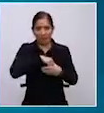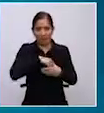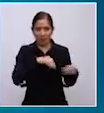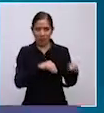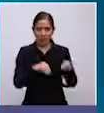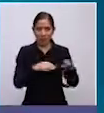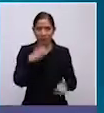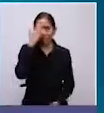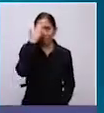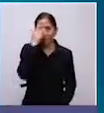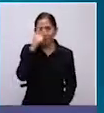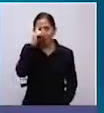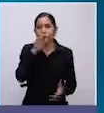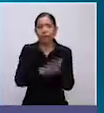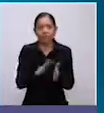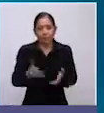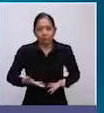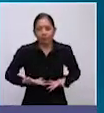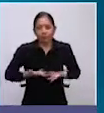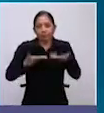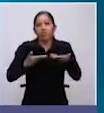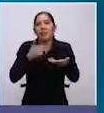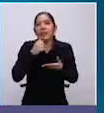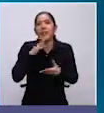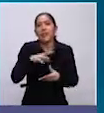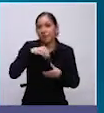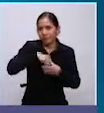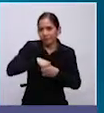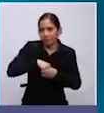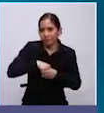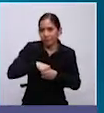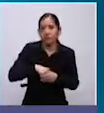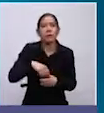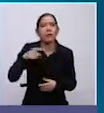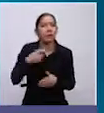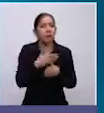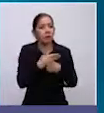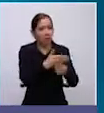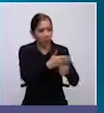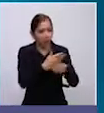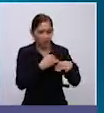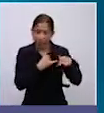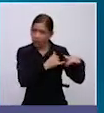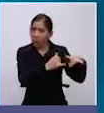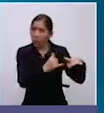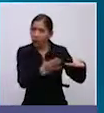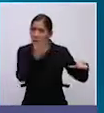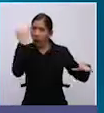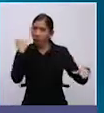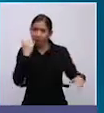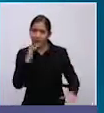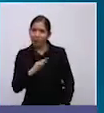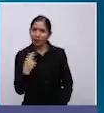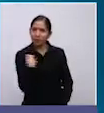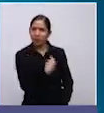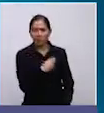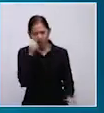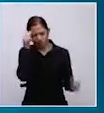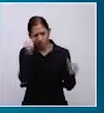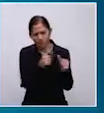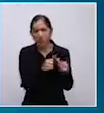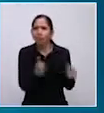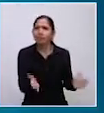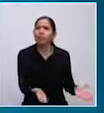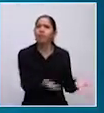activa, que creo que tenemos que recuperar. Lo que tenemos con las niñas y niños es que compartimos infancia, compartimos un recuerdo y hagamos de las niñas y